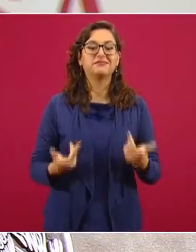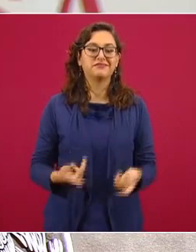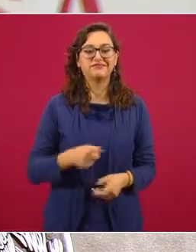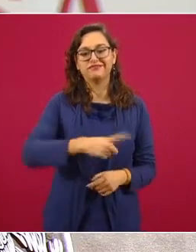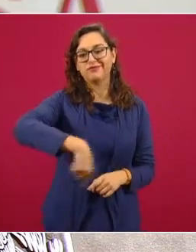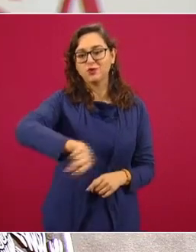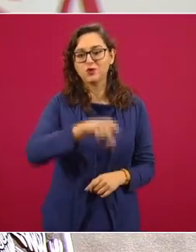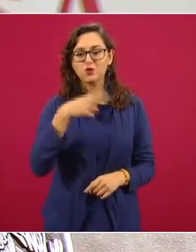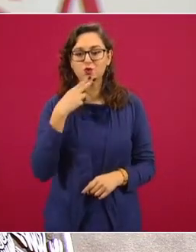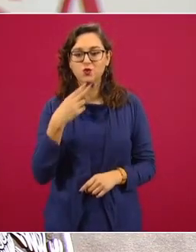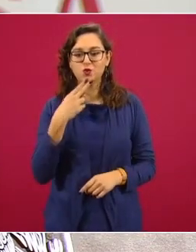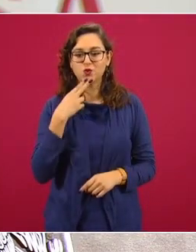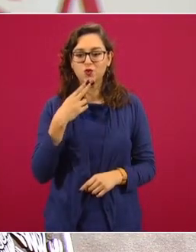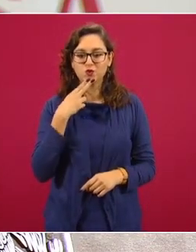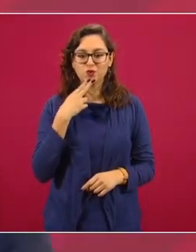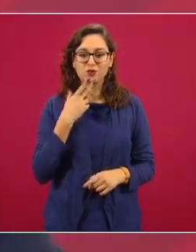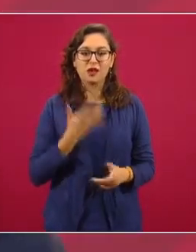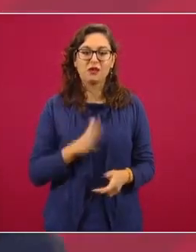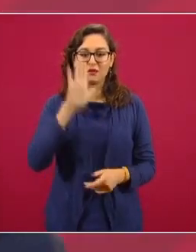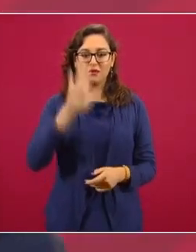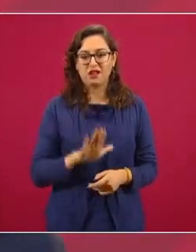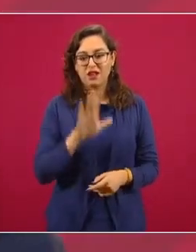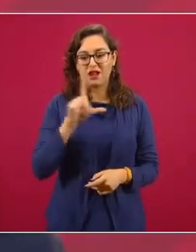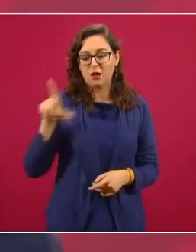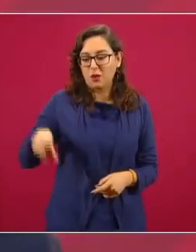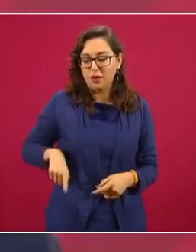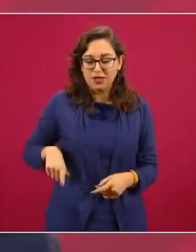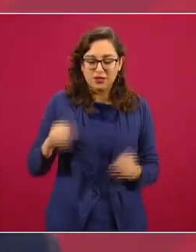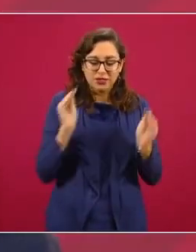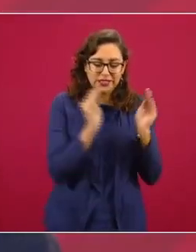eran pequeños gobiernos